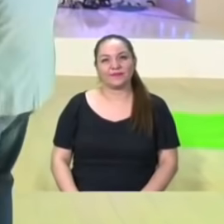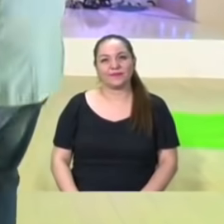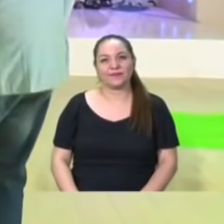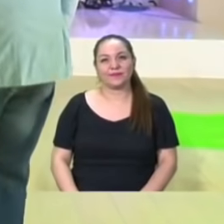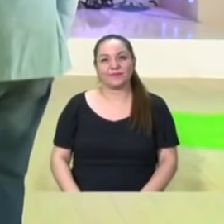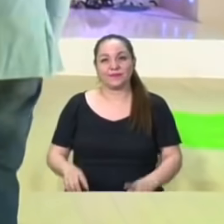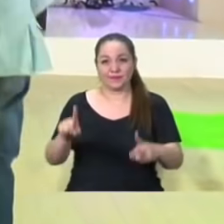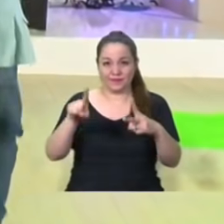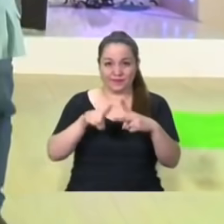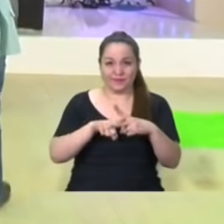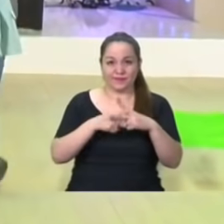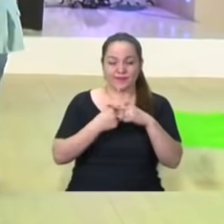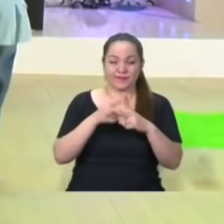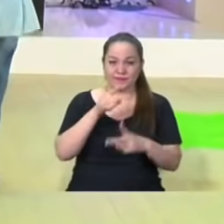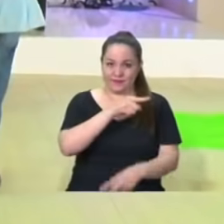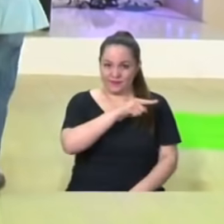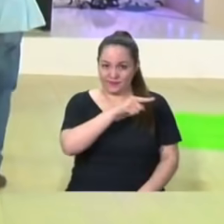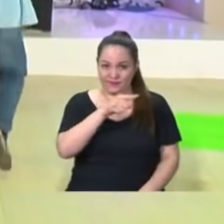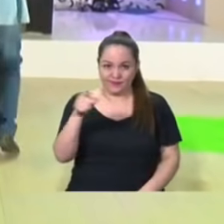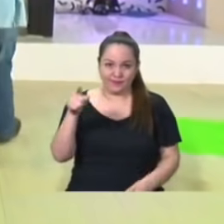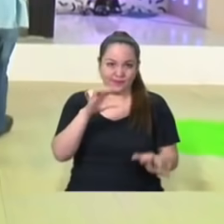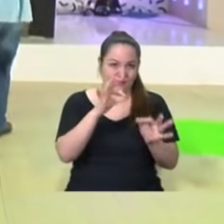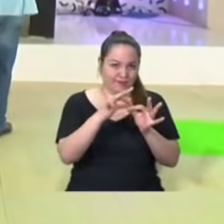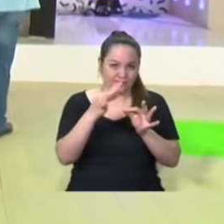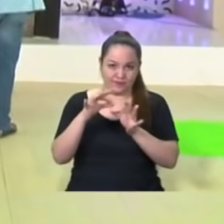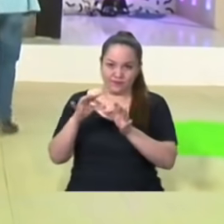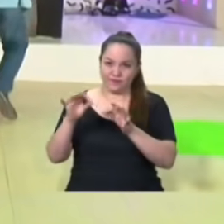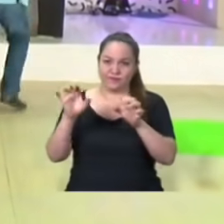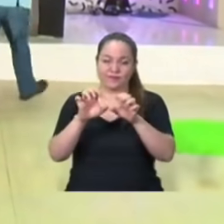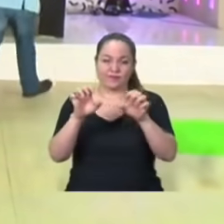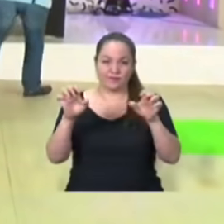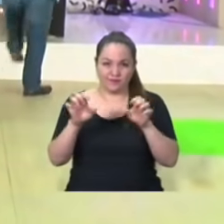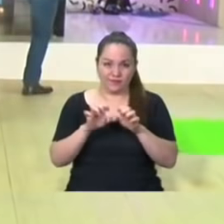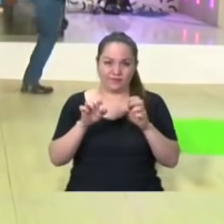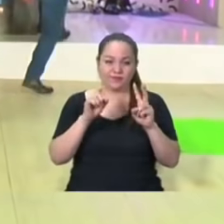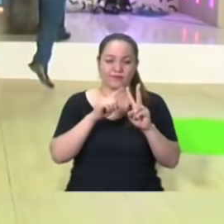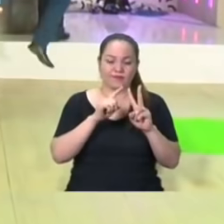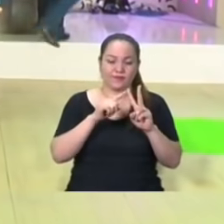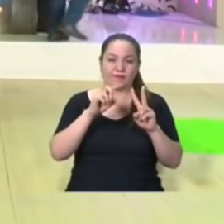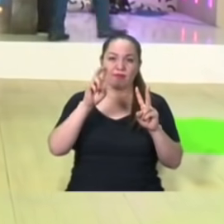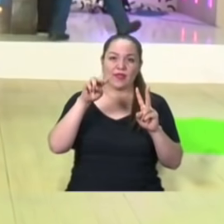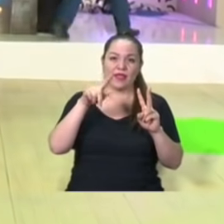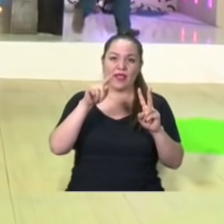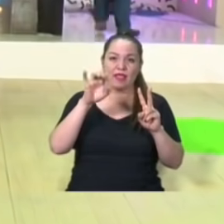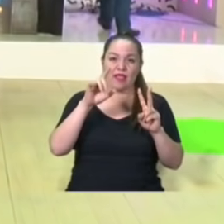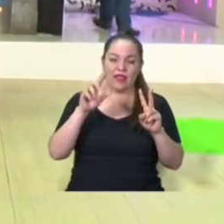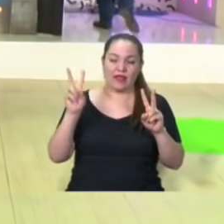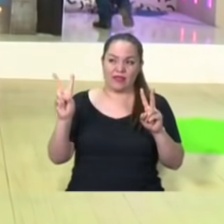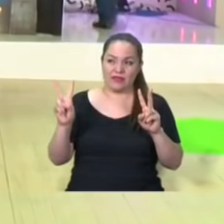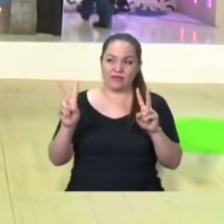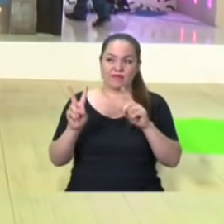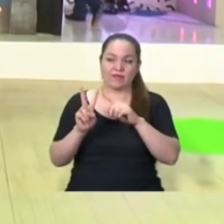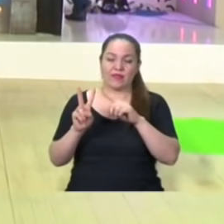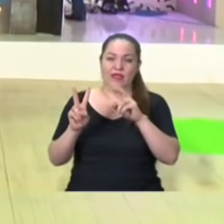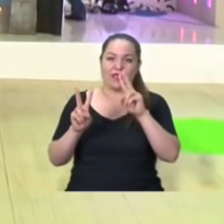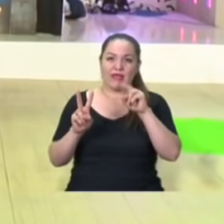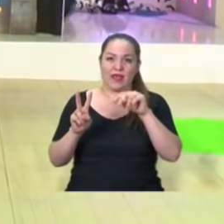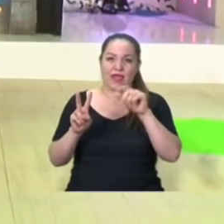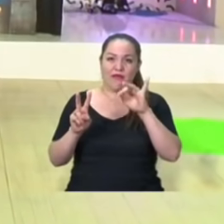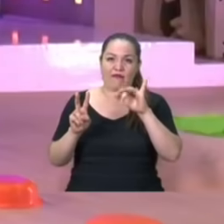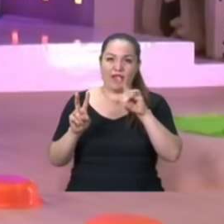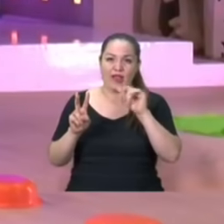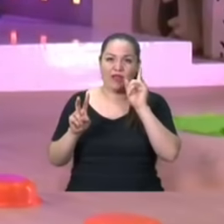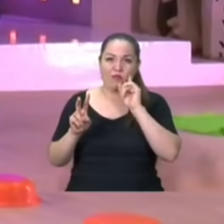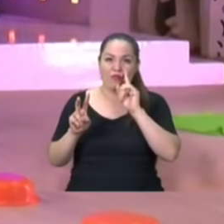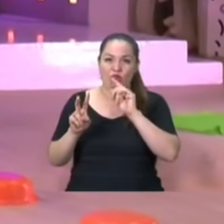vamos a iniciar. Ya están listos los dos equipos, Natalie y Nabila. Frente a frente, las chicas. ¡Qué buen duelo! Llegamos a la cuenta de 3, el